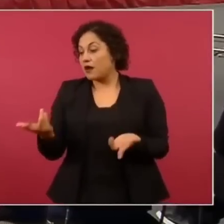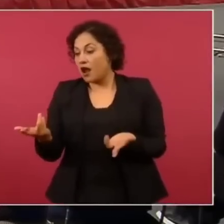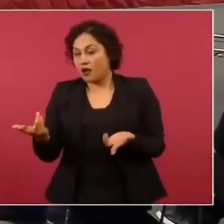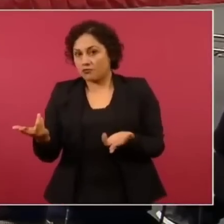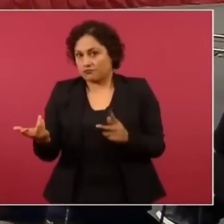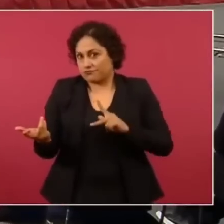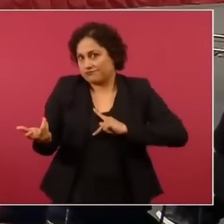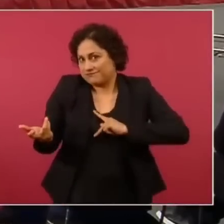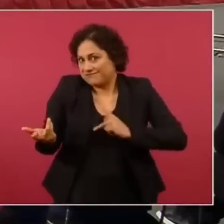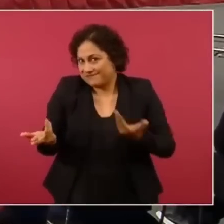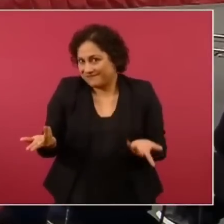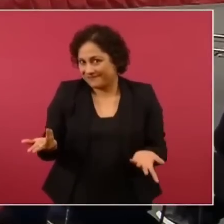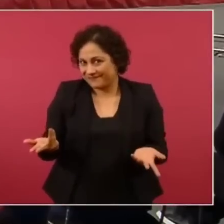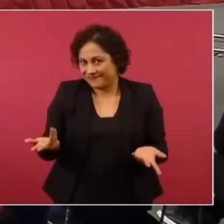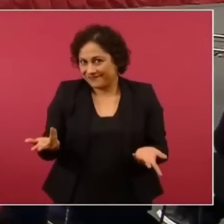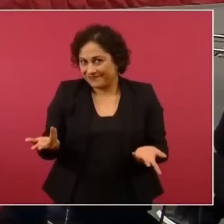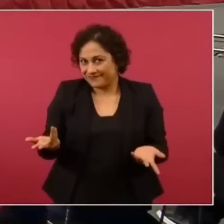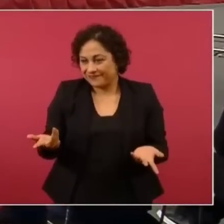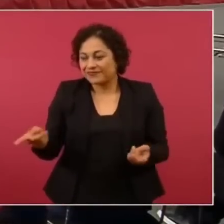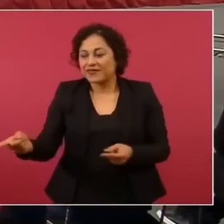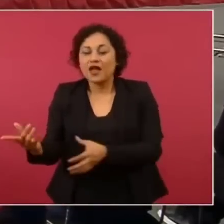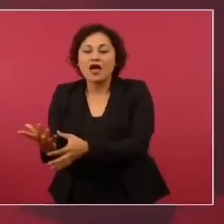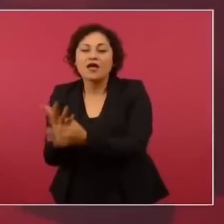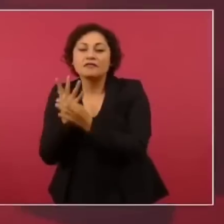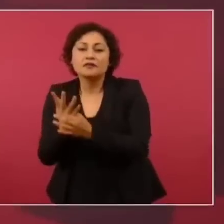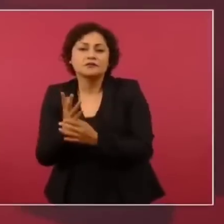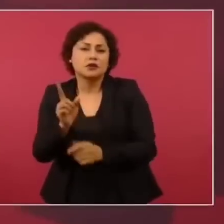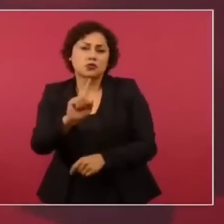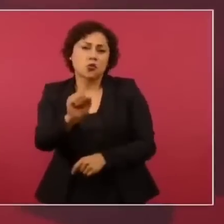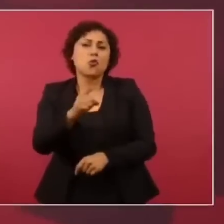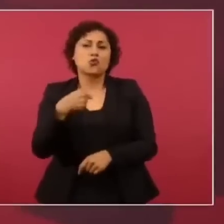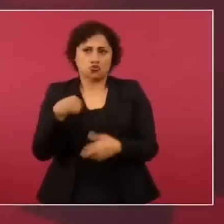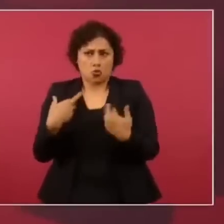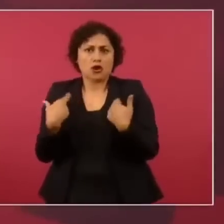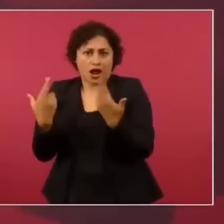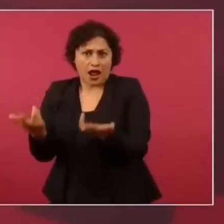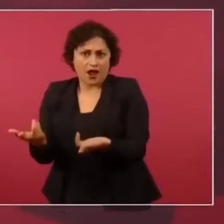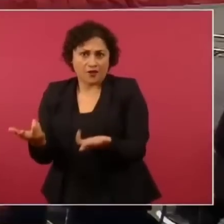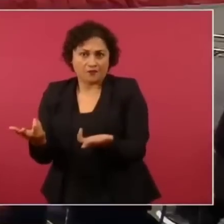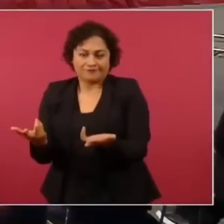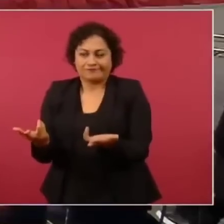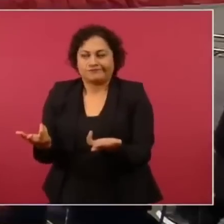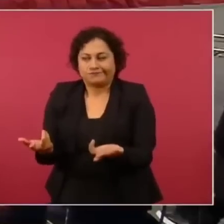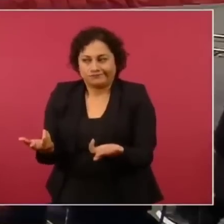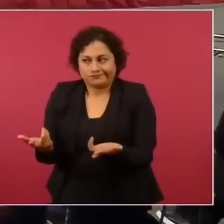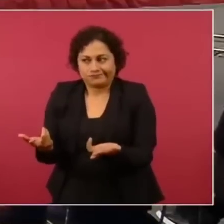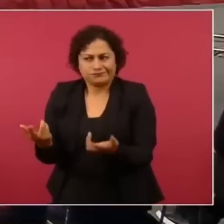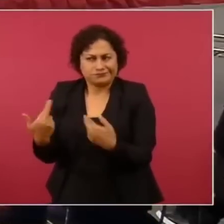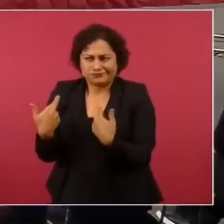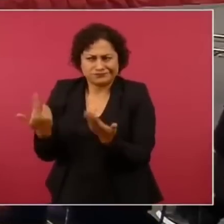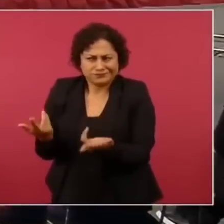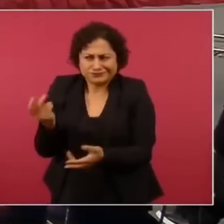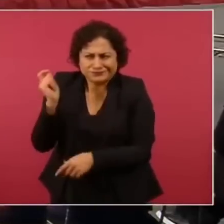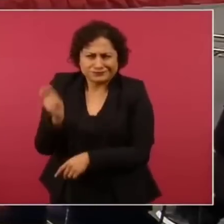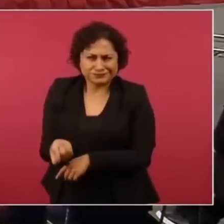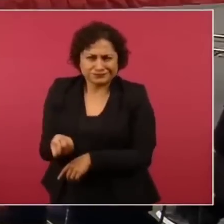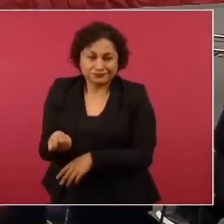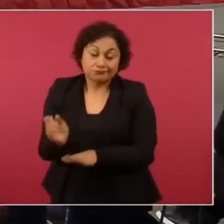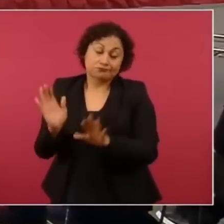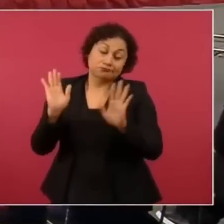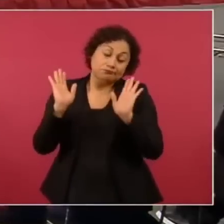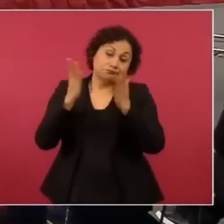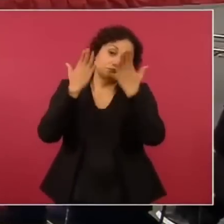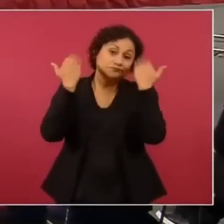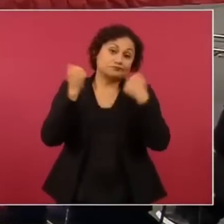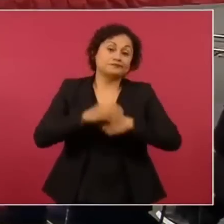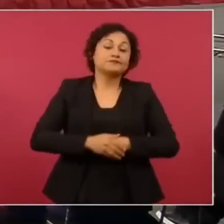quiero. Entonces ellos dicen, no, yo no gano tanto, yo lo regalo. Bueno, pues, ¿quién sabe qué regalará? Termino,